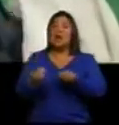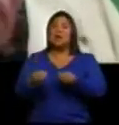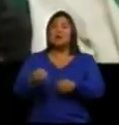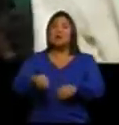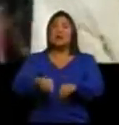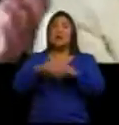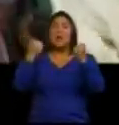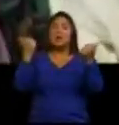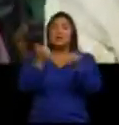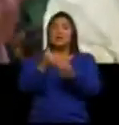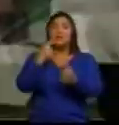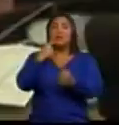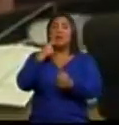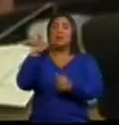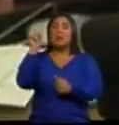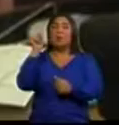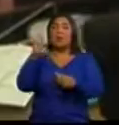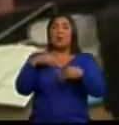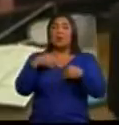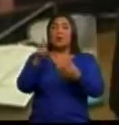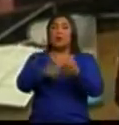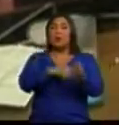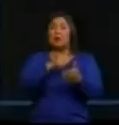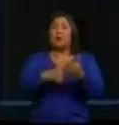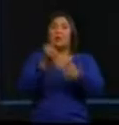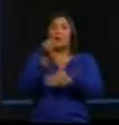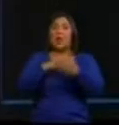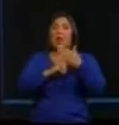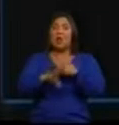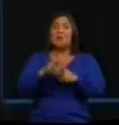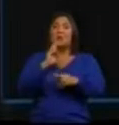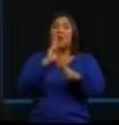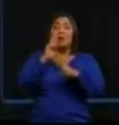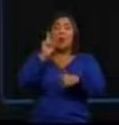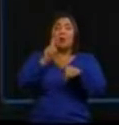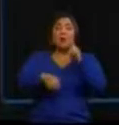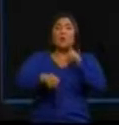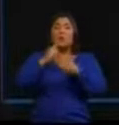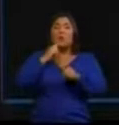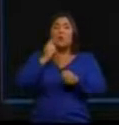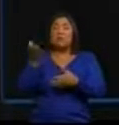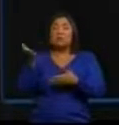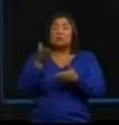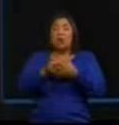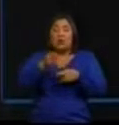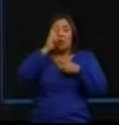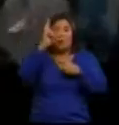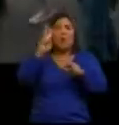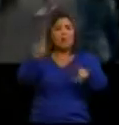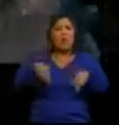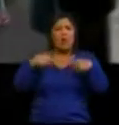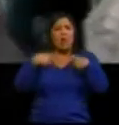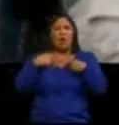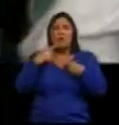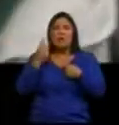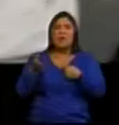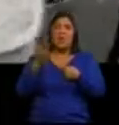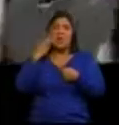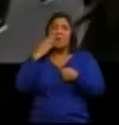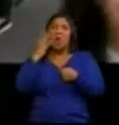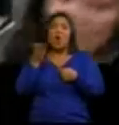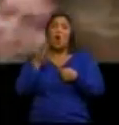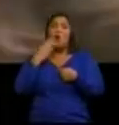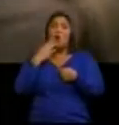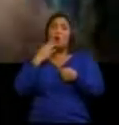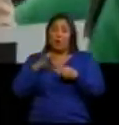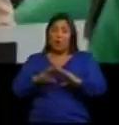la despenalización del aborto. Con este resultado, de alguna manera, se está respetando la vida, tanto de la madre como de